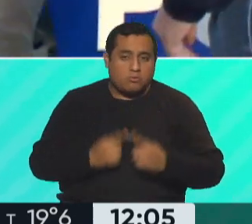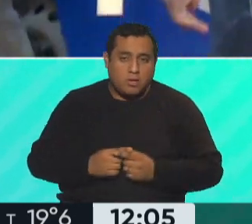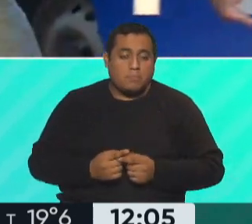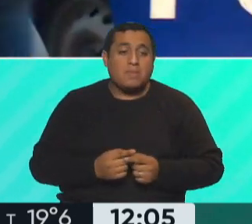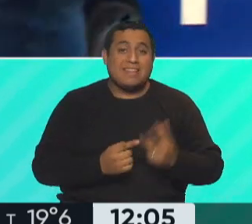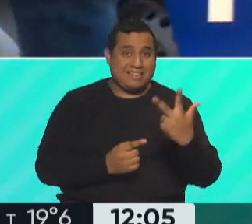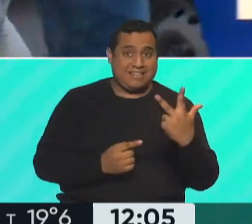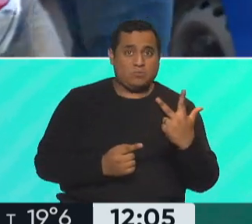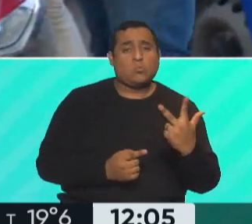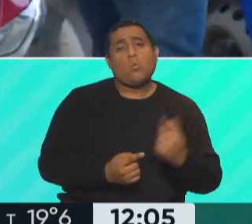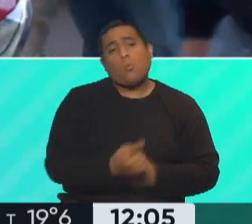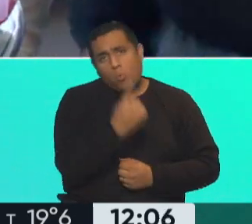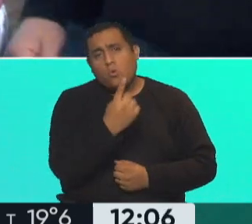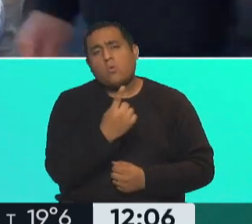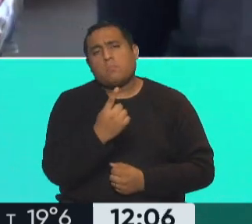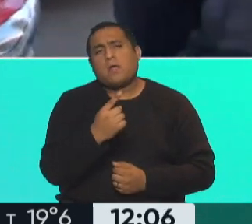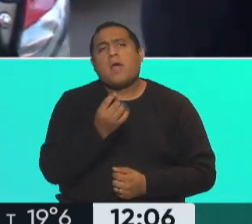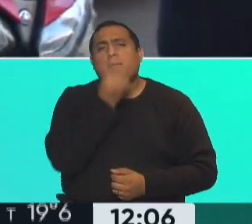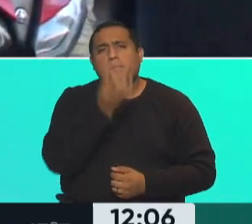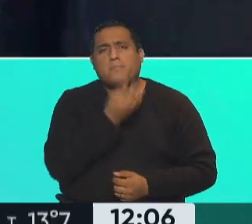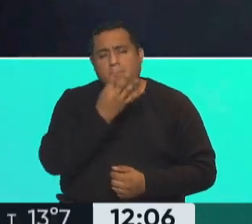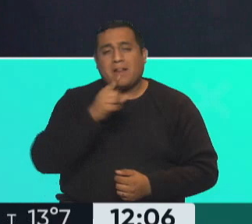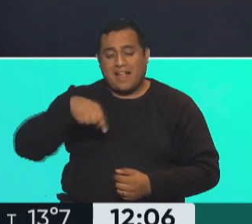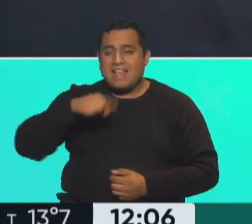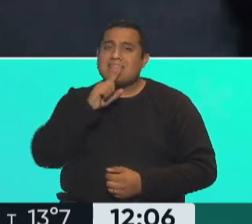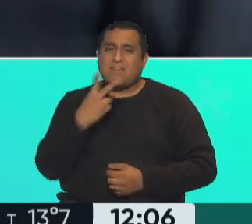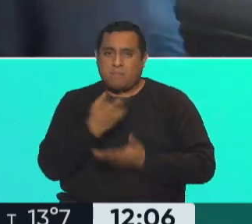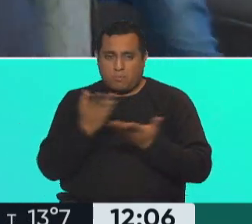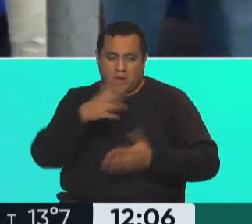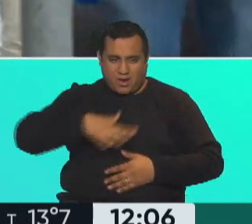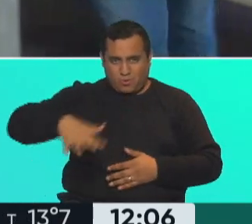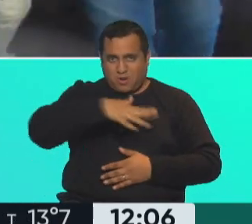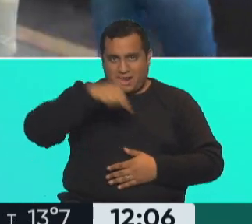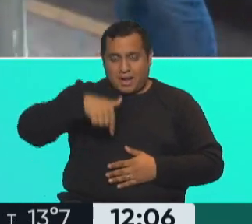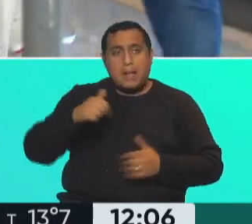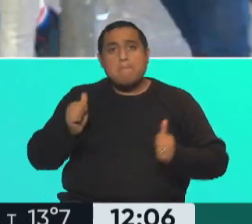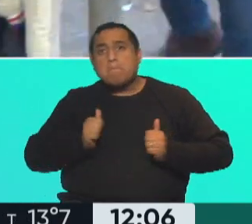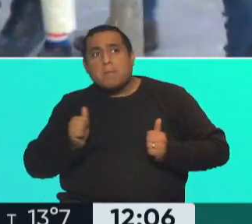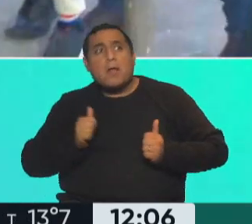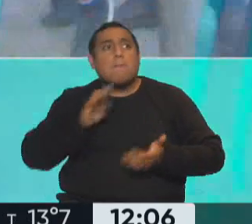ellos tres estaría hablando. En el mientras tanto, Televisión Pública desde Trenquelauquen esperando por más novedades.